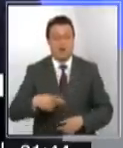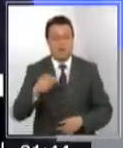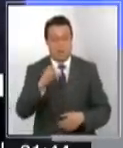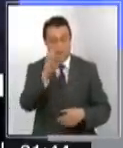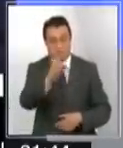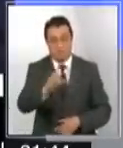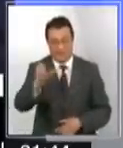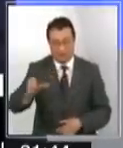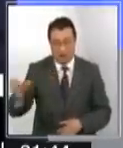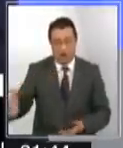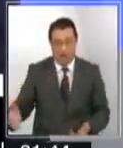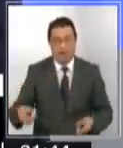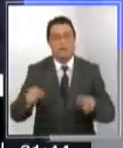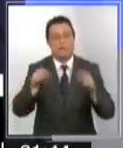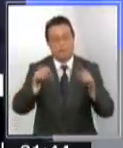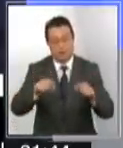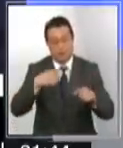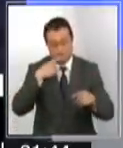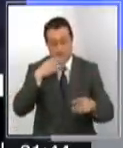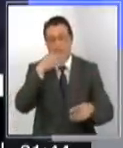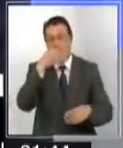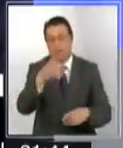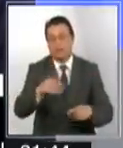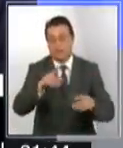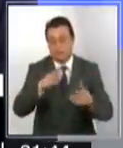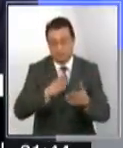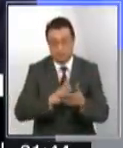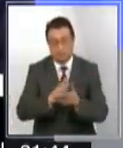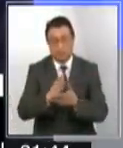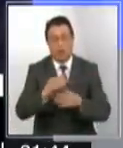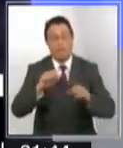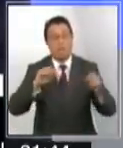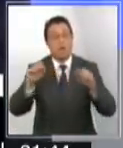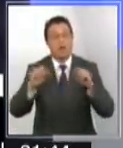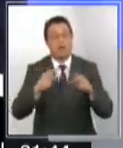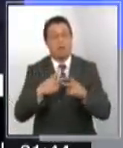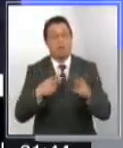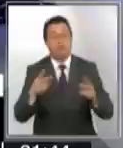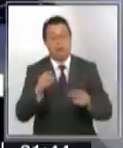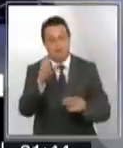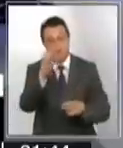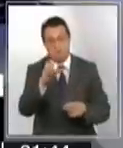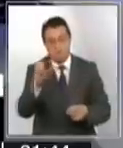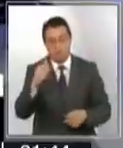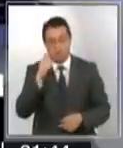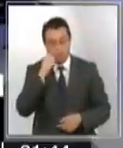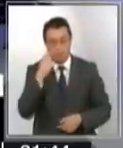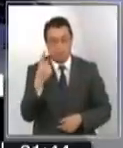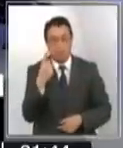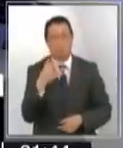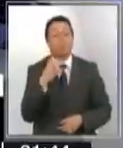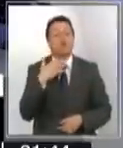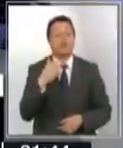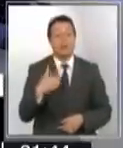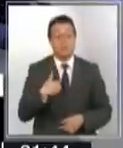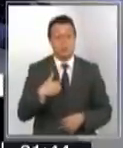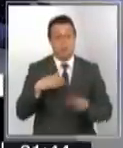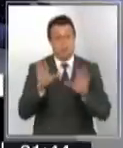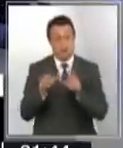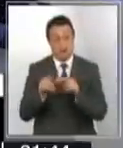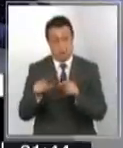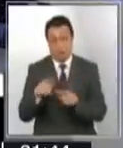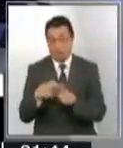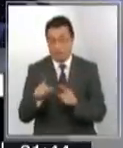Y eso es lo que yo hoy día planteo, que tenemos que partir las políticas públicas a partir de las personas. ¿Por qué para mí la marihuana tiene que tener un tratamiento